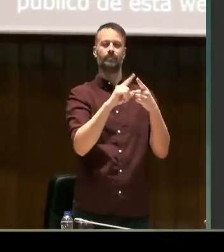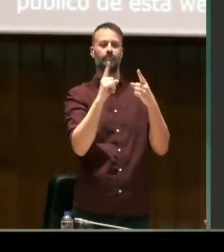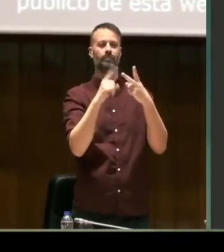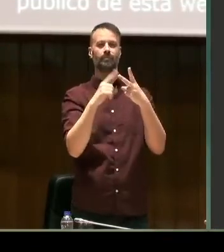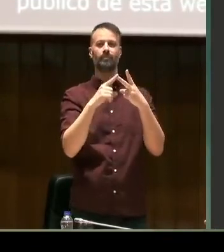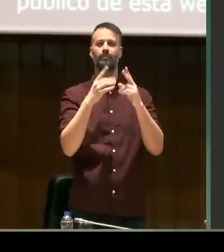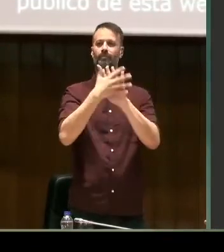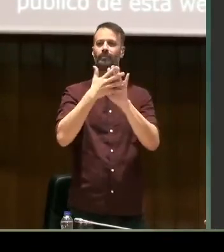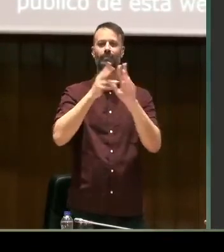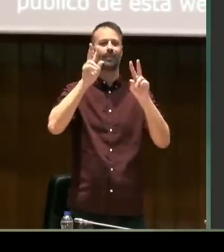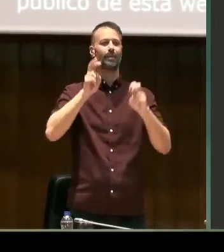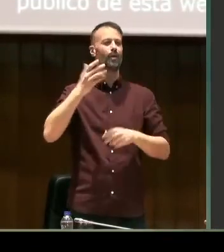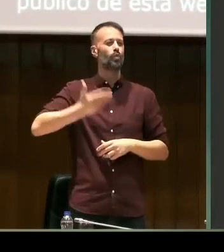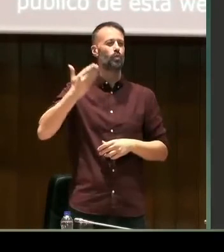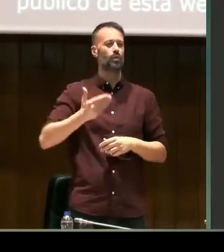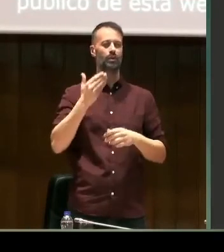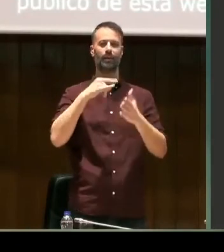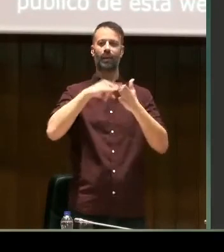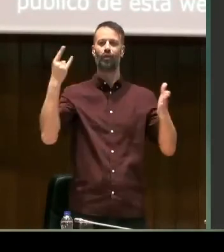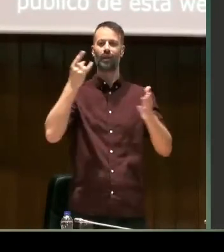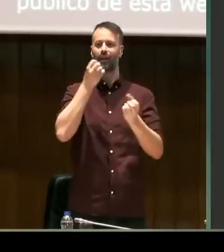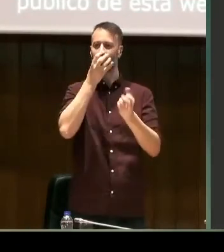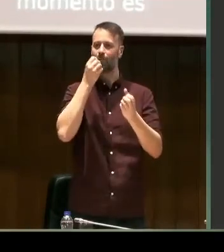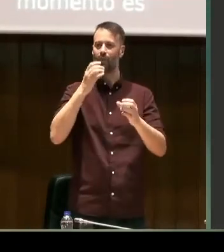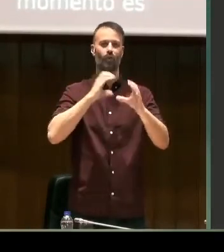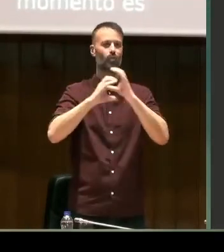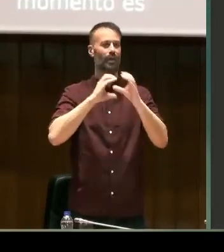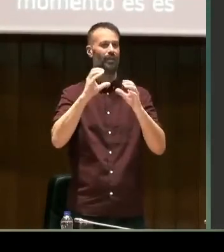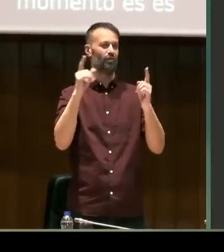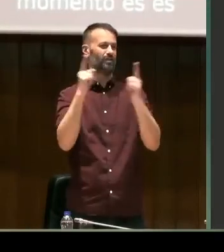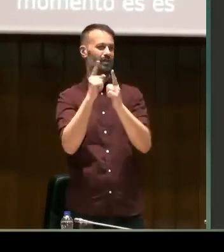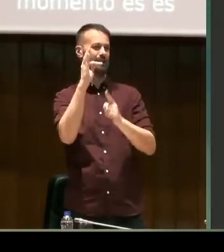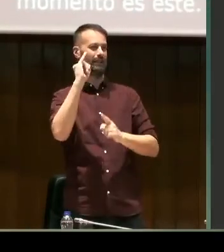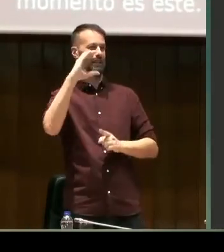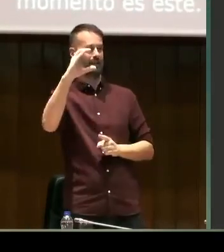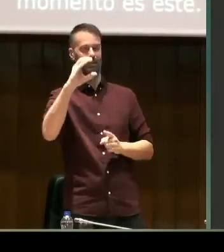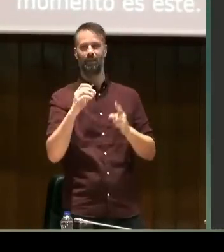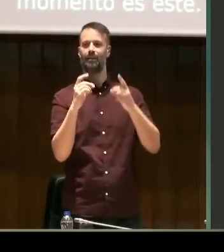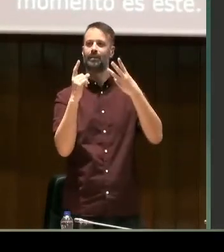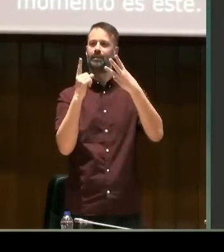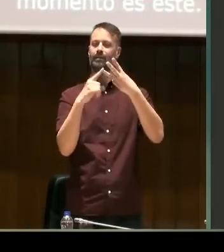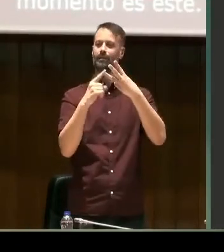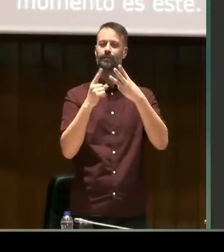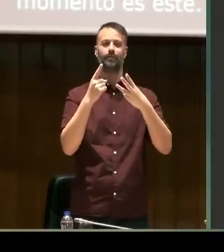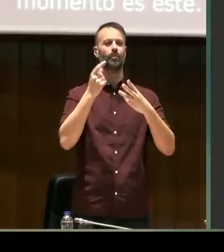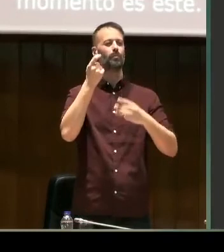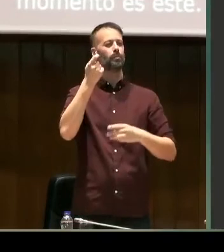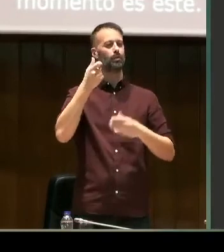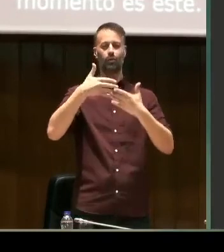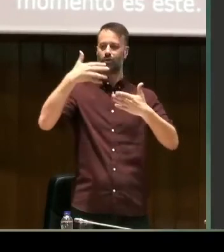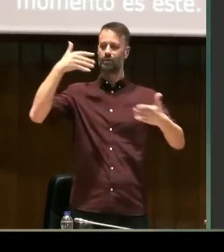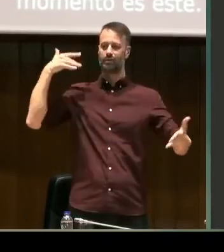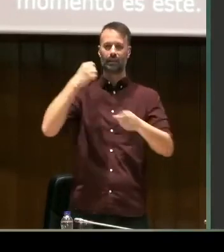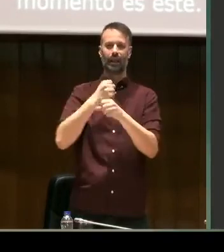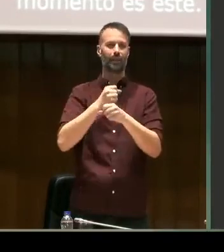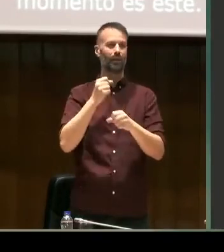y aclararé el significado del mismo. En segundo lugar, hablaré de la importancia de las tecnologías de la información y de la comunicación, las tecnologías